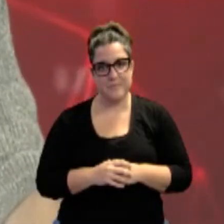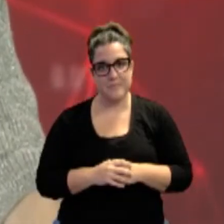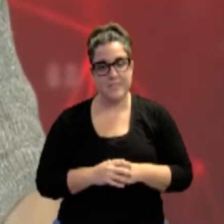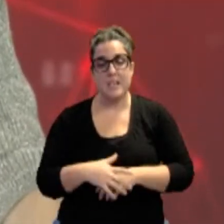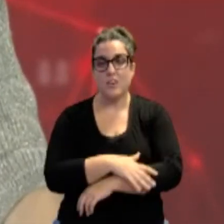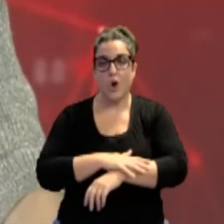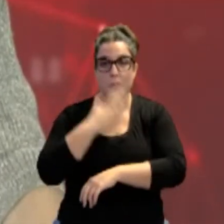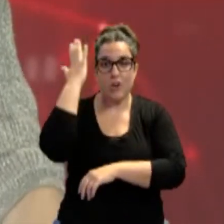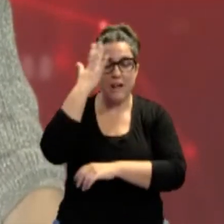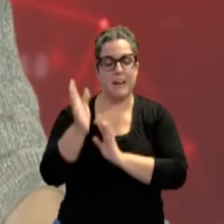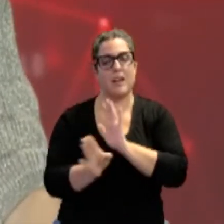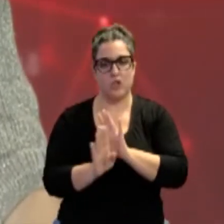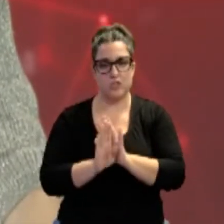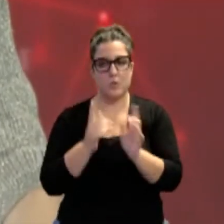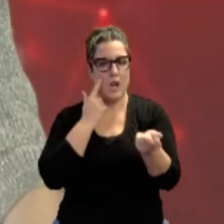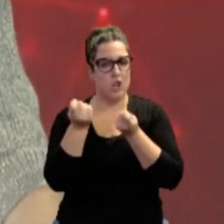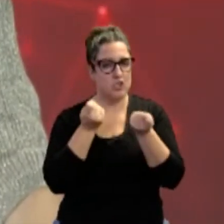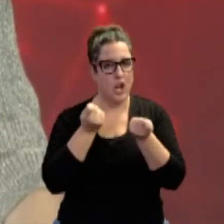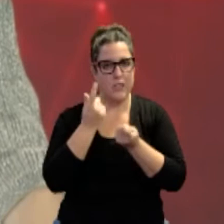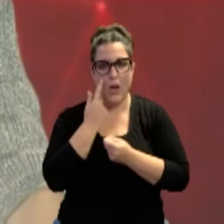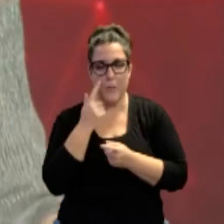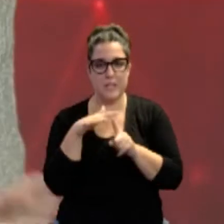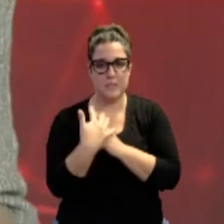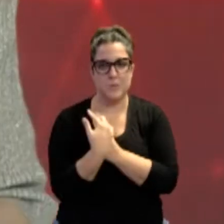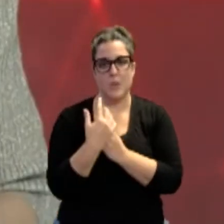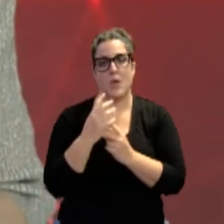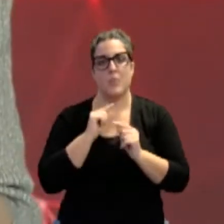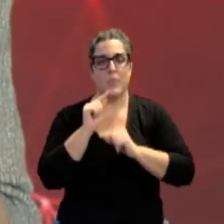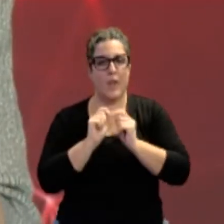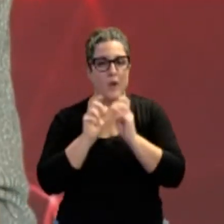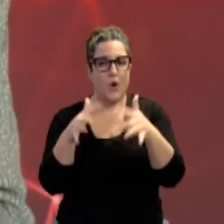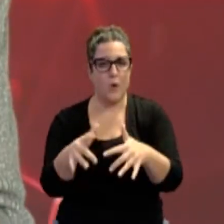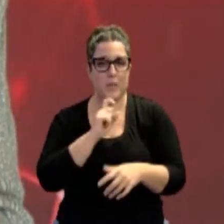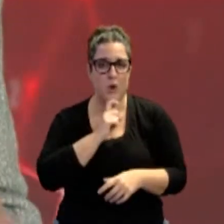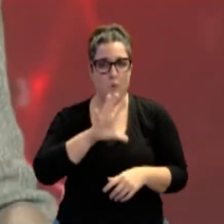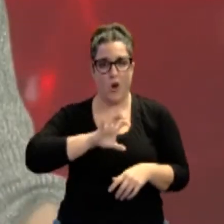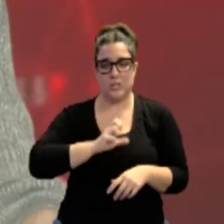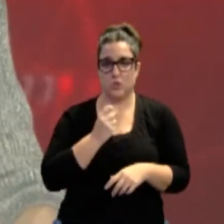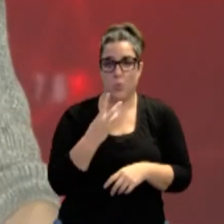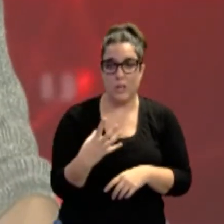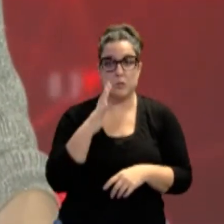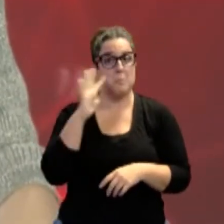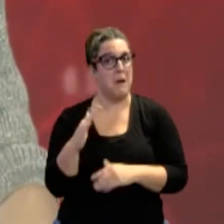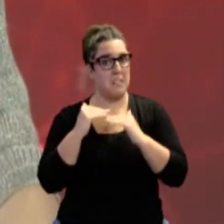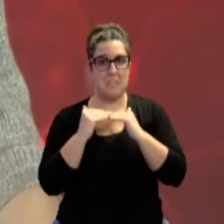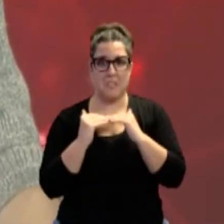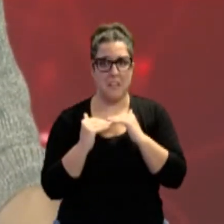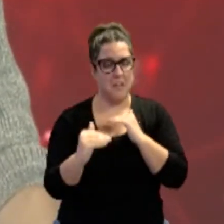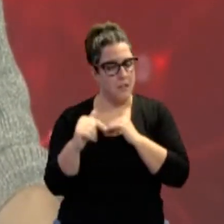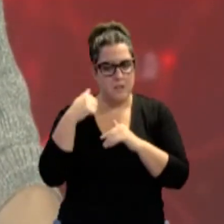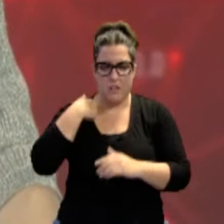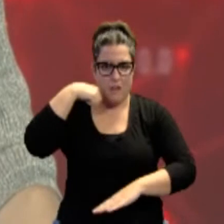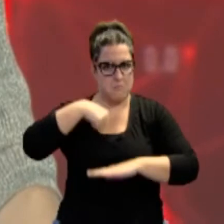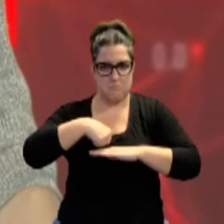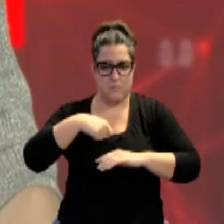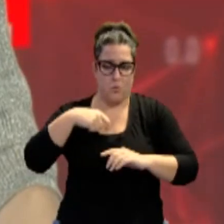El Gobierno de Navarra continúa monitorizando día a día los casos de COVID en la comunidad y parece que se ha tocado suelo en cuanto al número de contagios. Desde